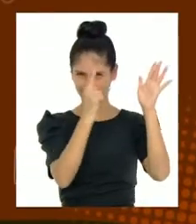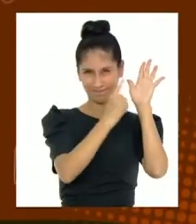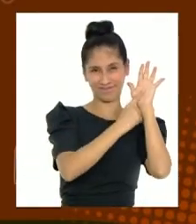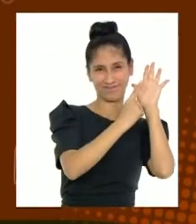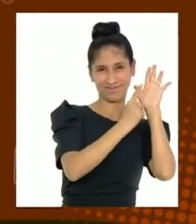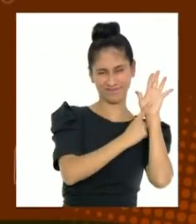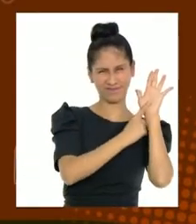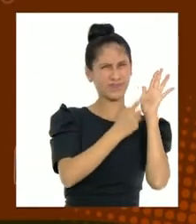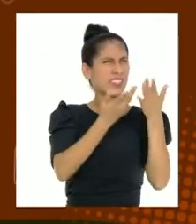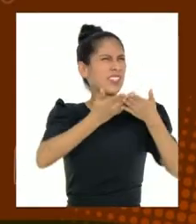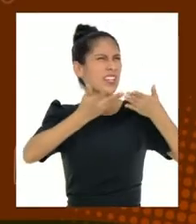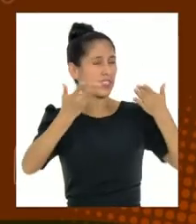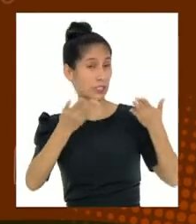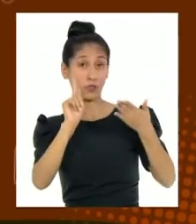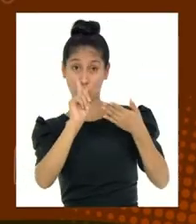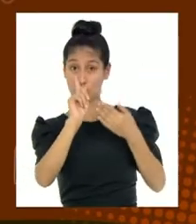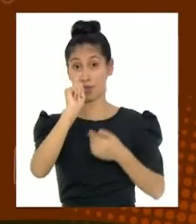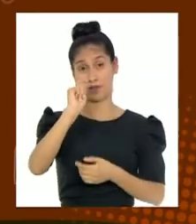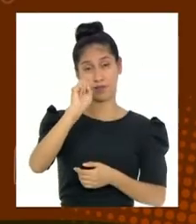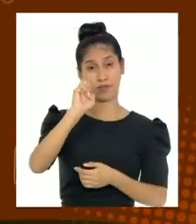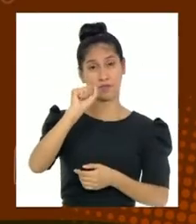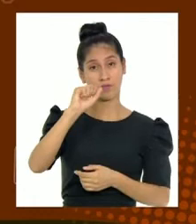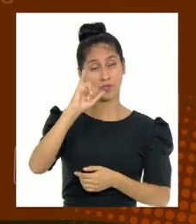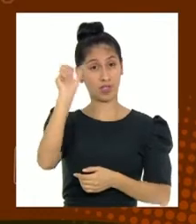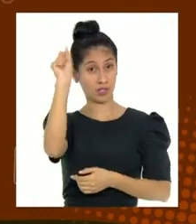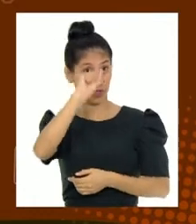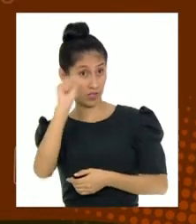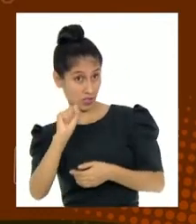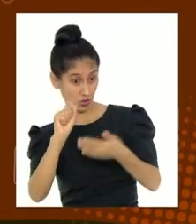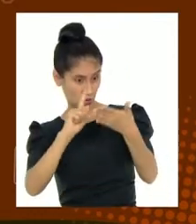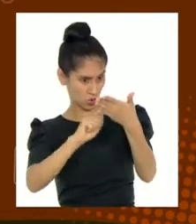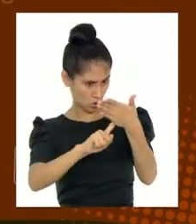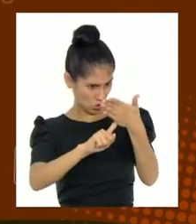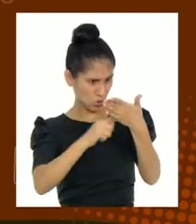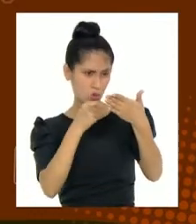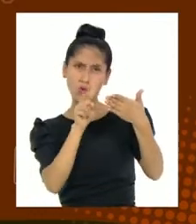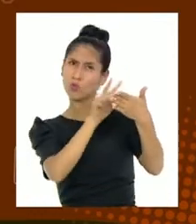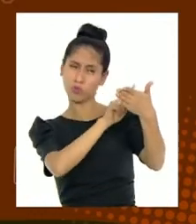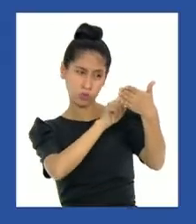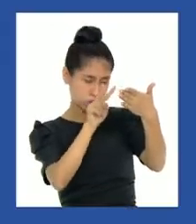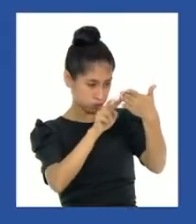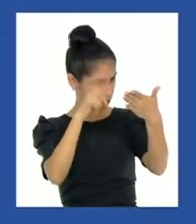que incluye una tesis, argumentos y una conclusión.